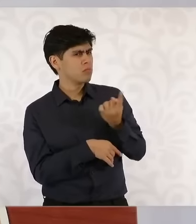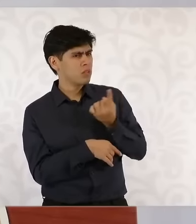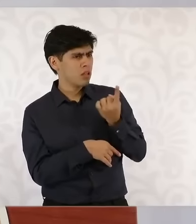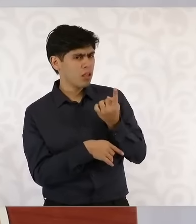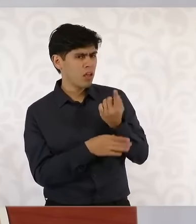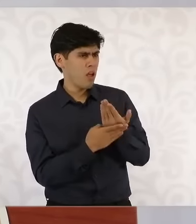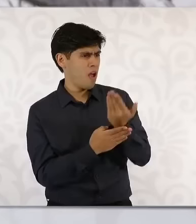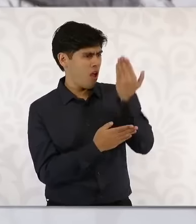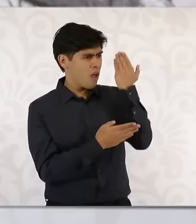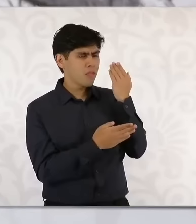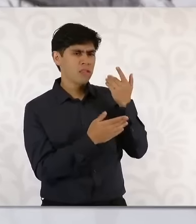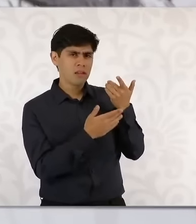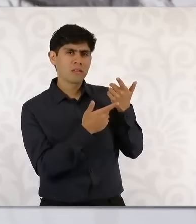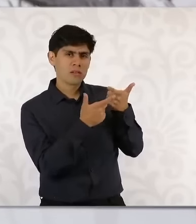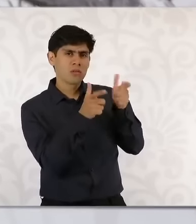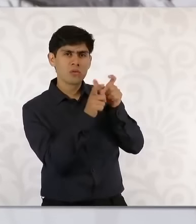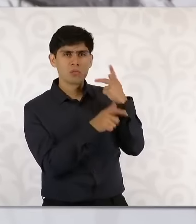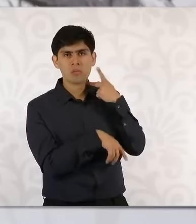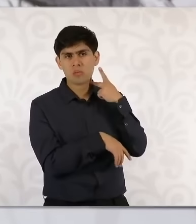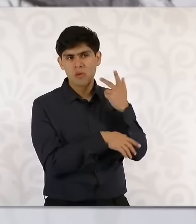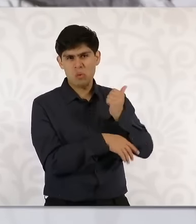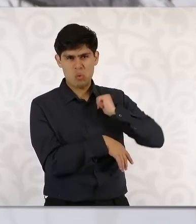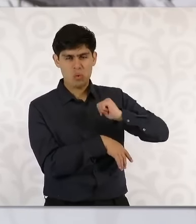¿Qué le ofrecía el neoliberalismo a los jóvenes?